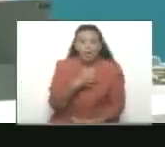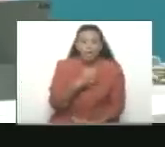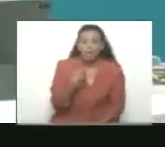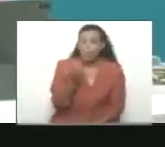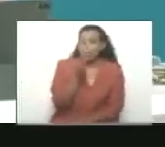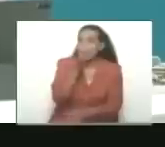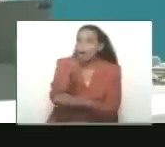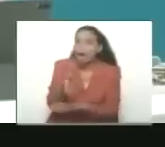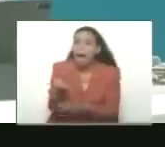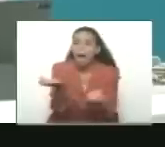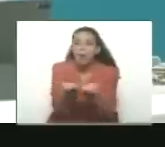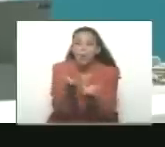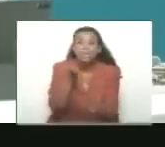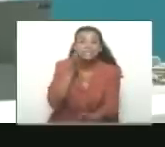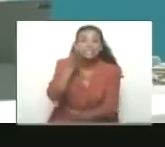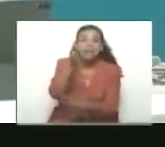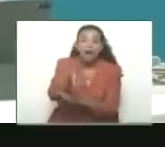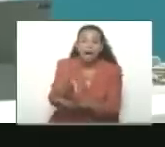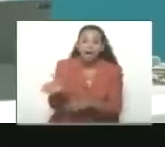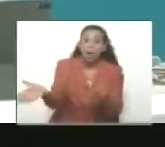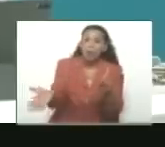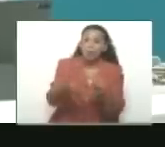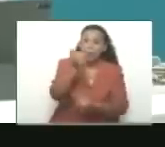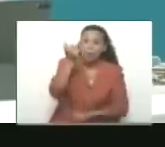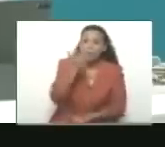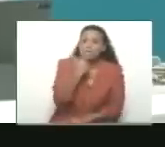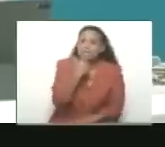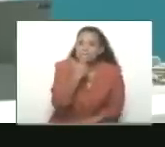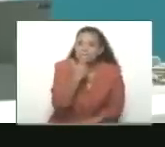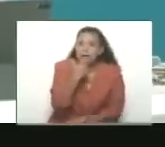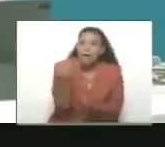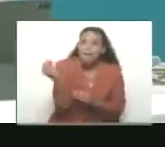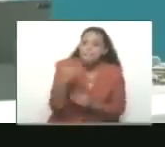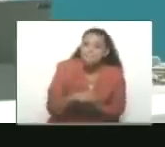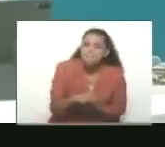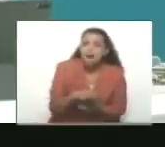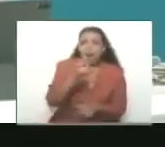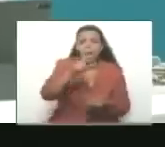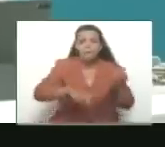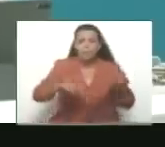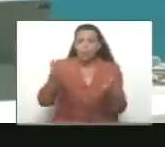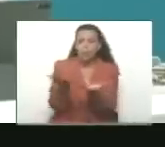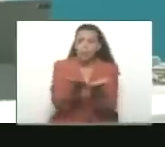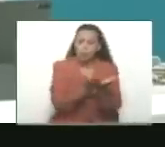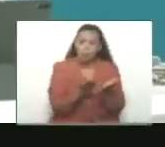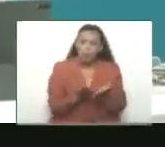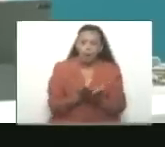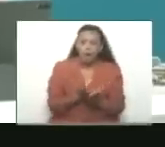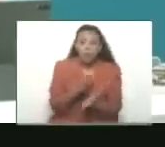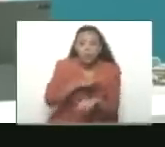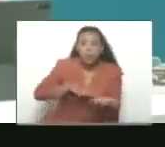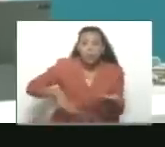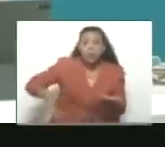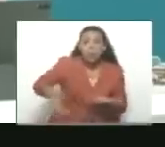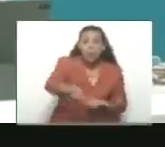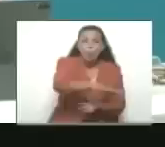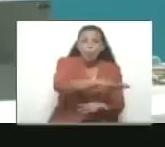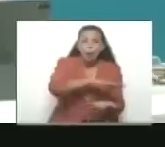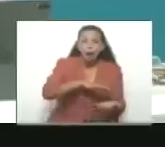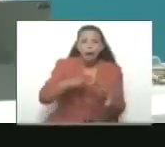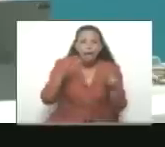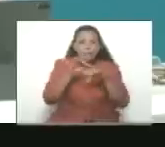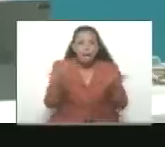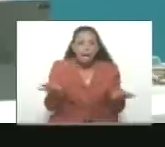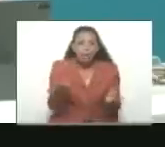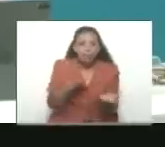hayamos llegado llegado llegado allí no puede ser es un área como es que llaman los expertos un